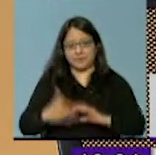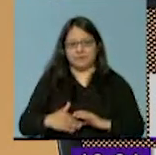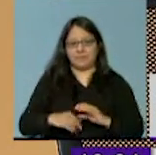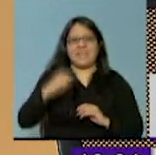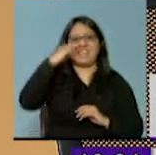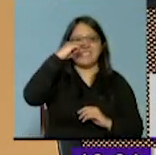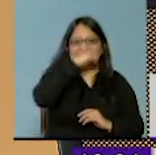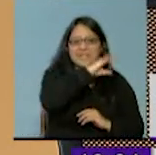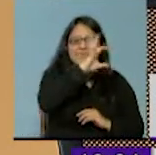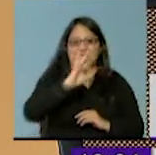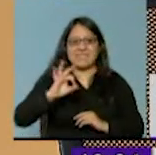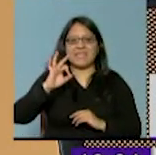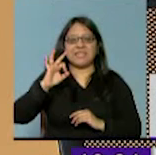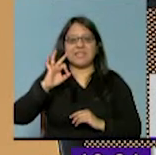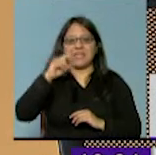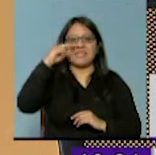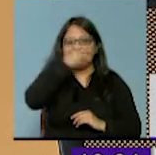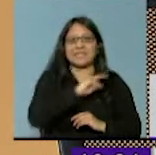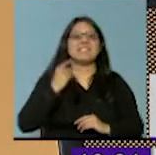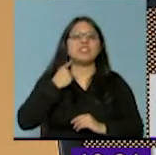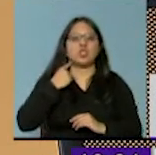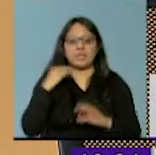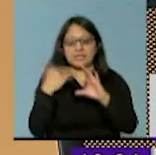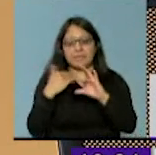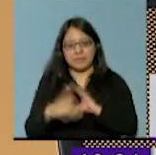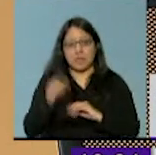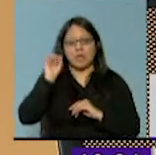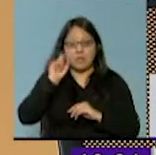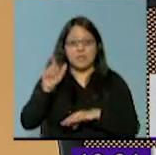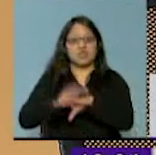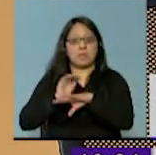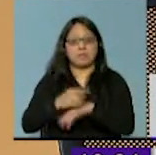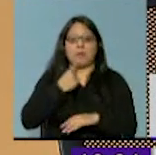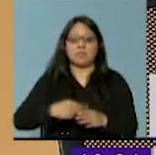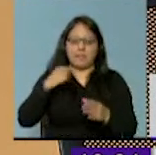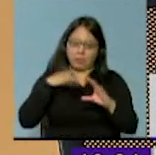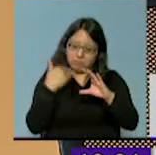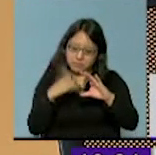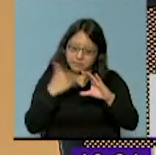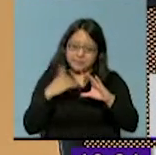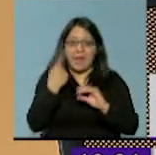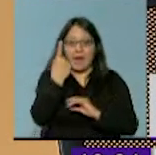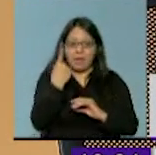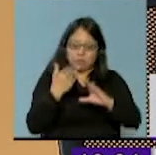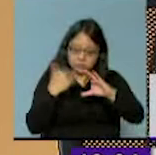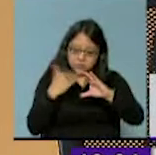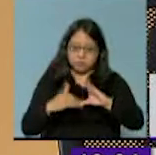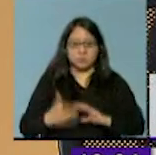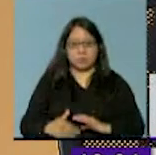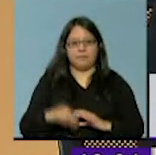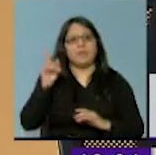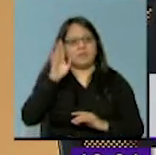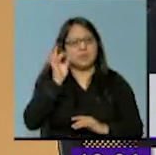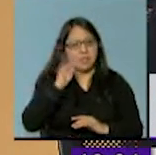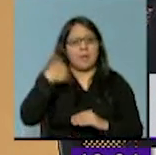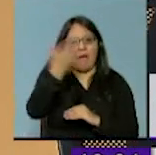713 mensajes del programa anterior se respondieron uno por uno y así lo hacemos por el respeto a la gente que está del otro lado y que tiene tantos problemas,